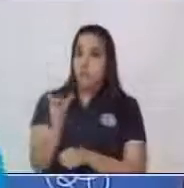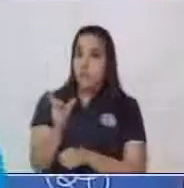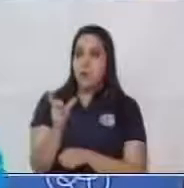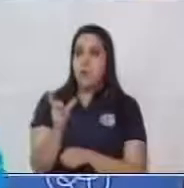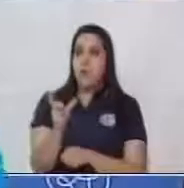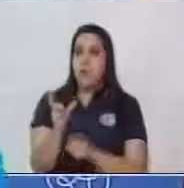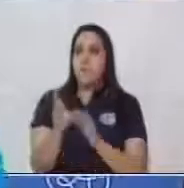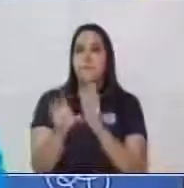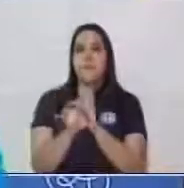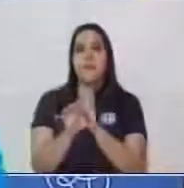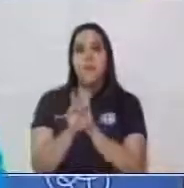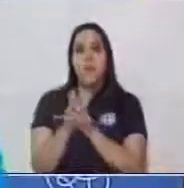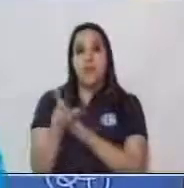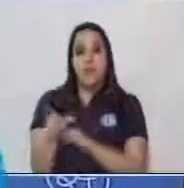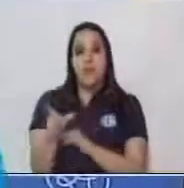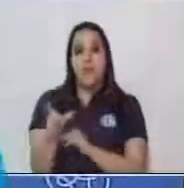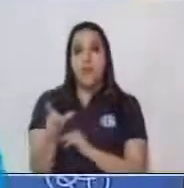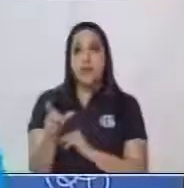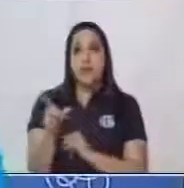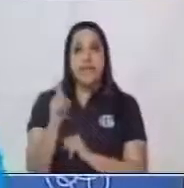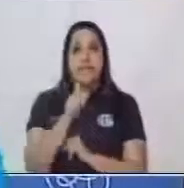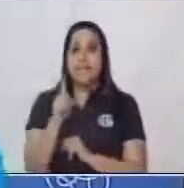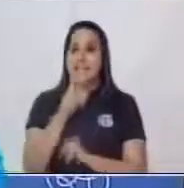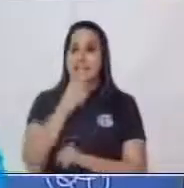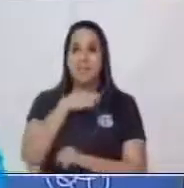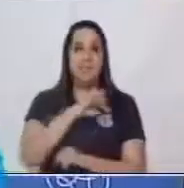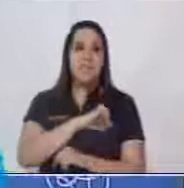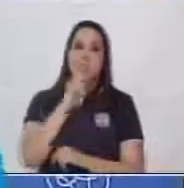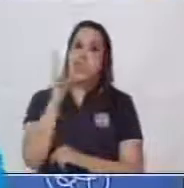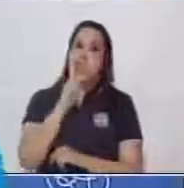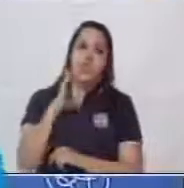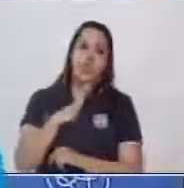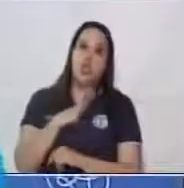las personales y las impersonales no tienen.